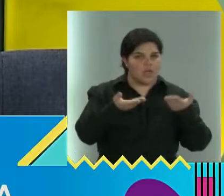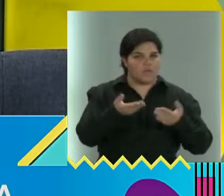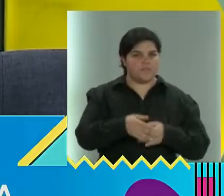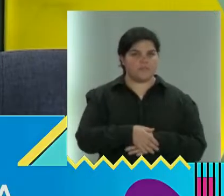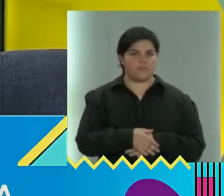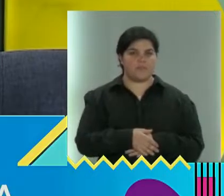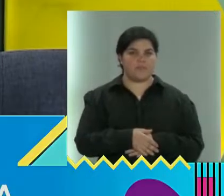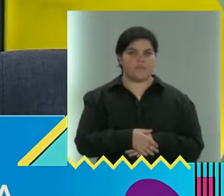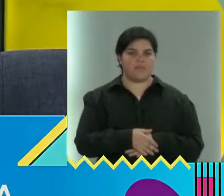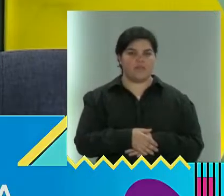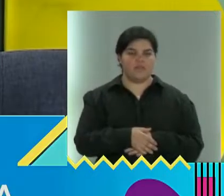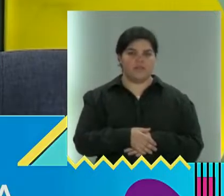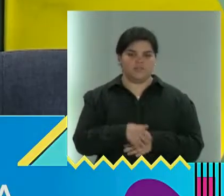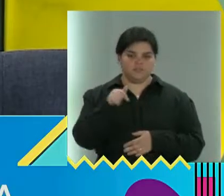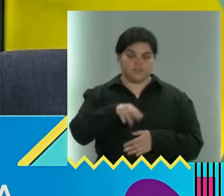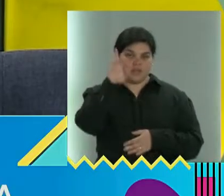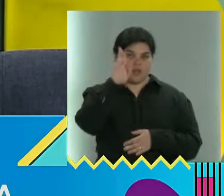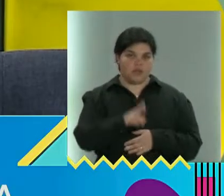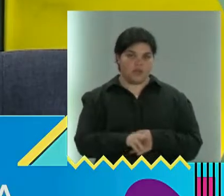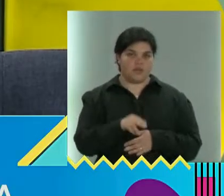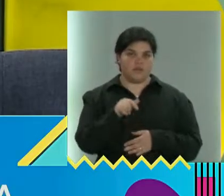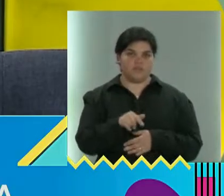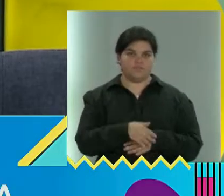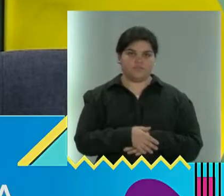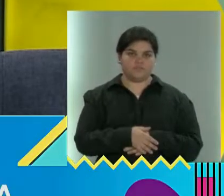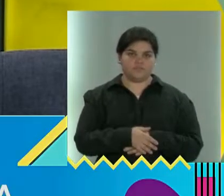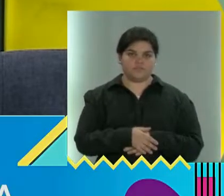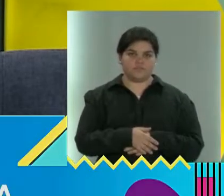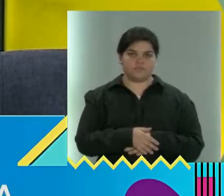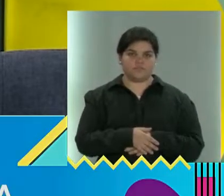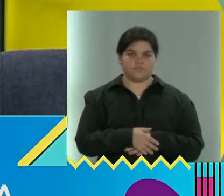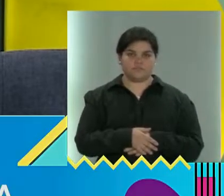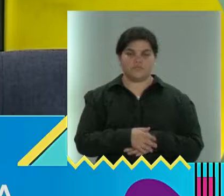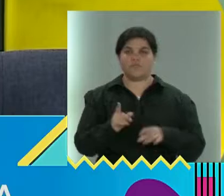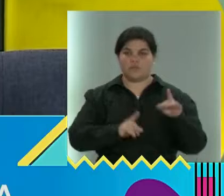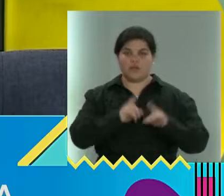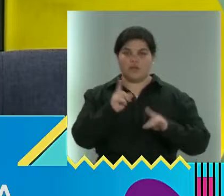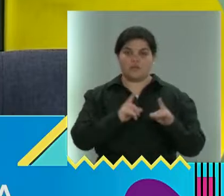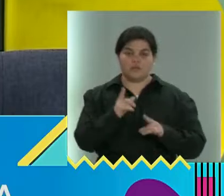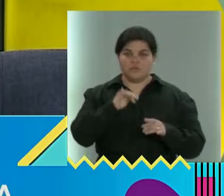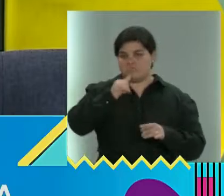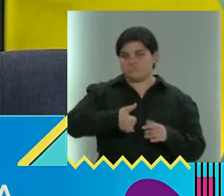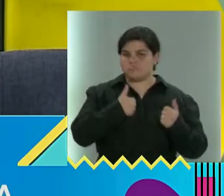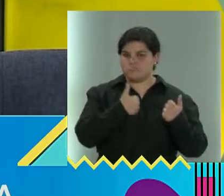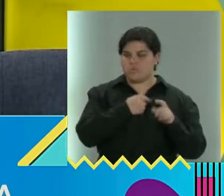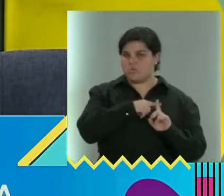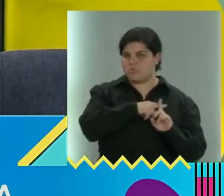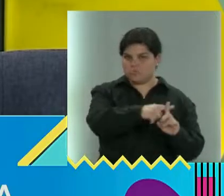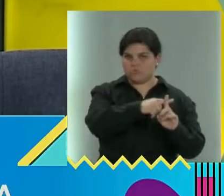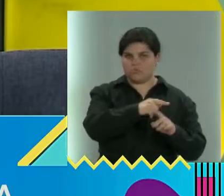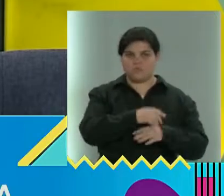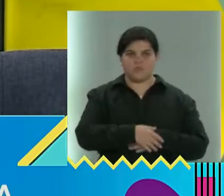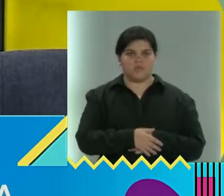región estamos posicionados en algunos aspectos favorablemente. Yo nunca